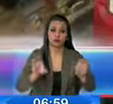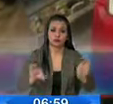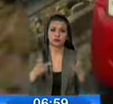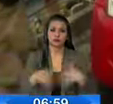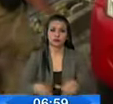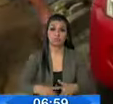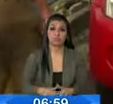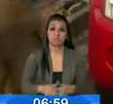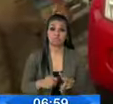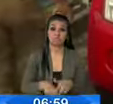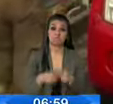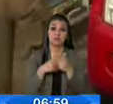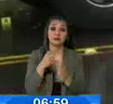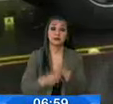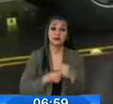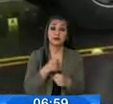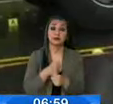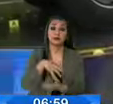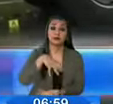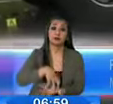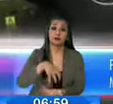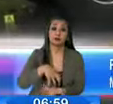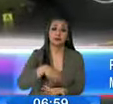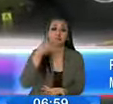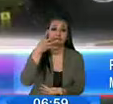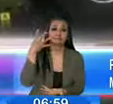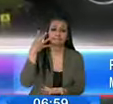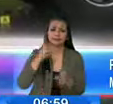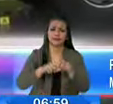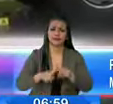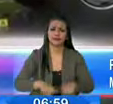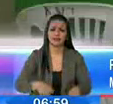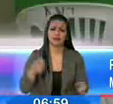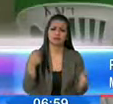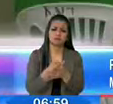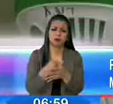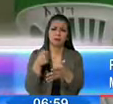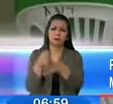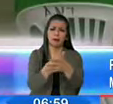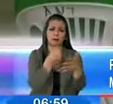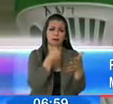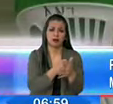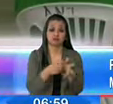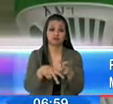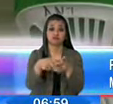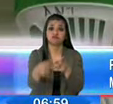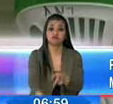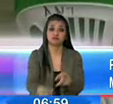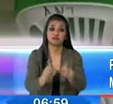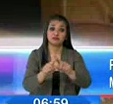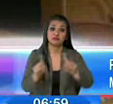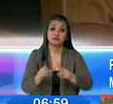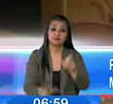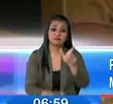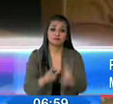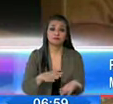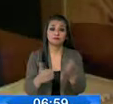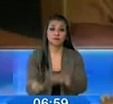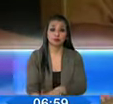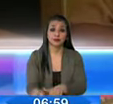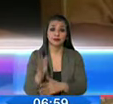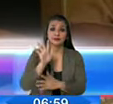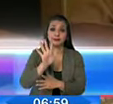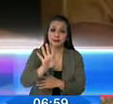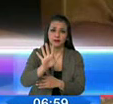se inició en esta provincia amazónica con varios accidentes de tránsito que han cobrado la vida de varias personas. Tenemos 5